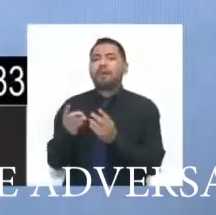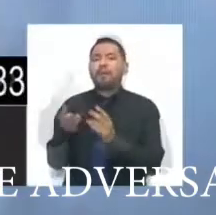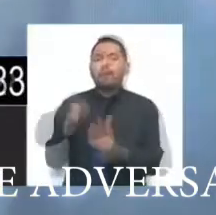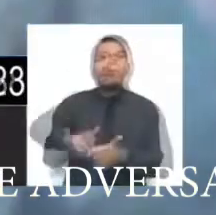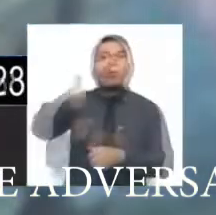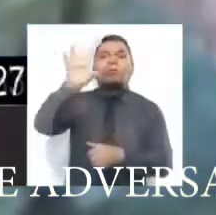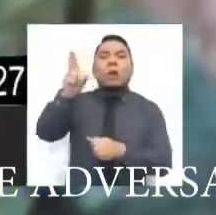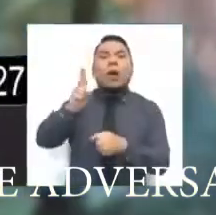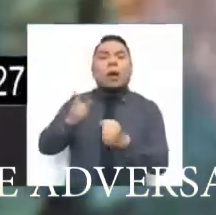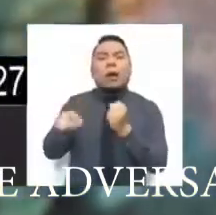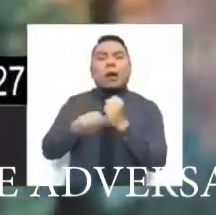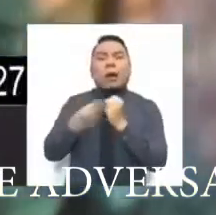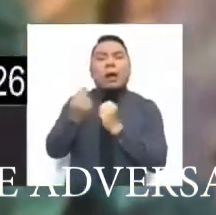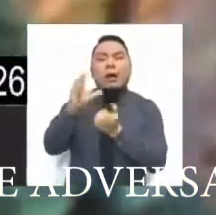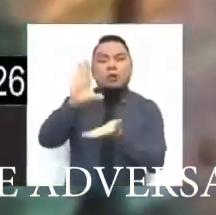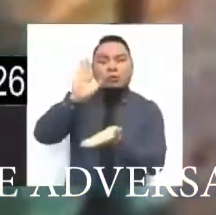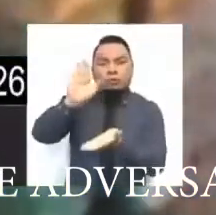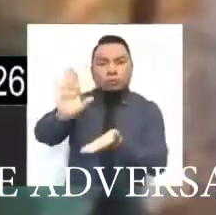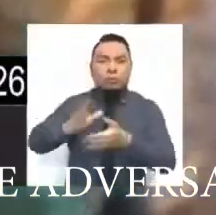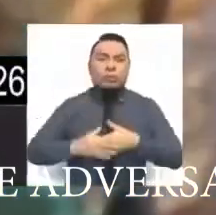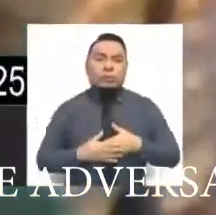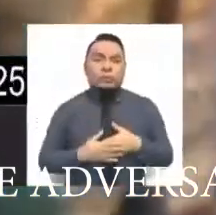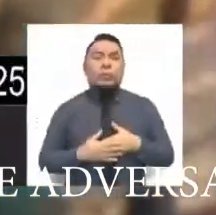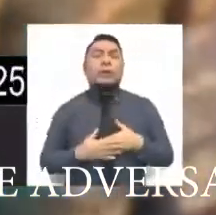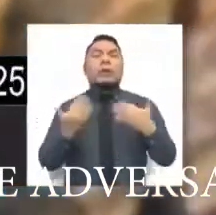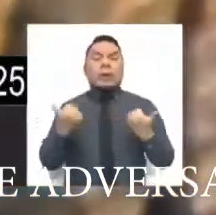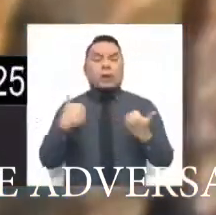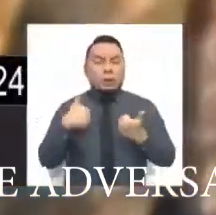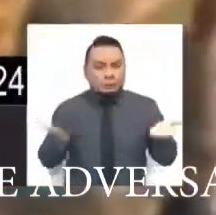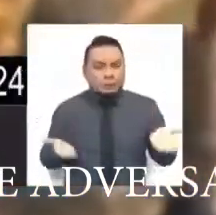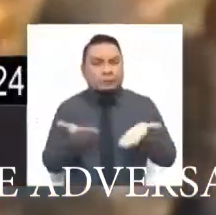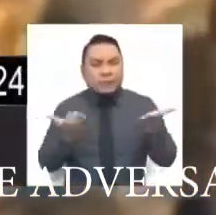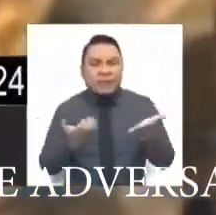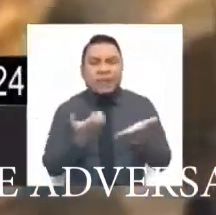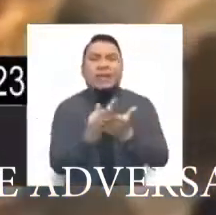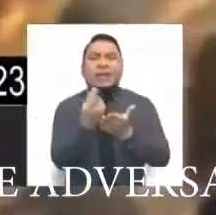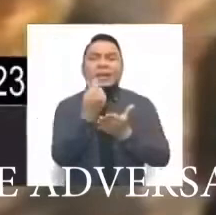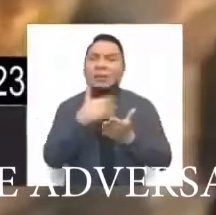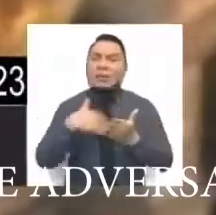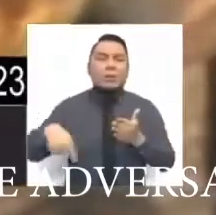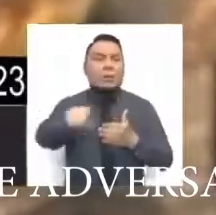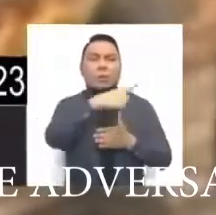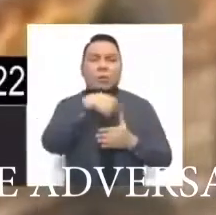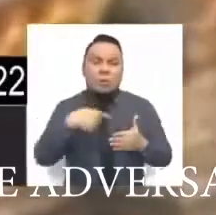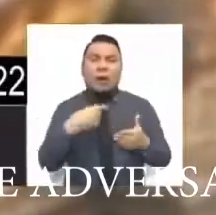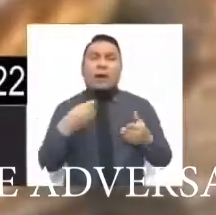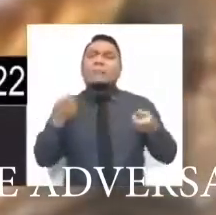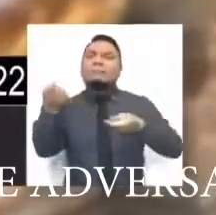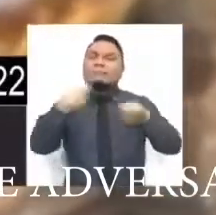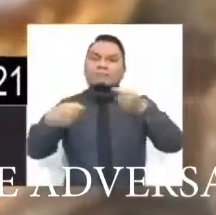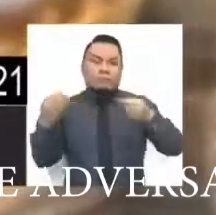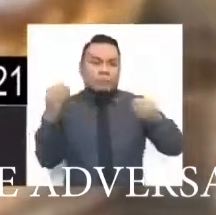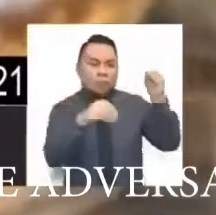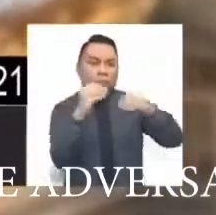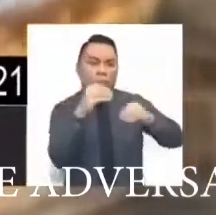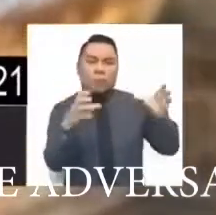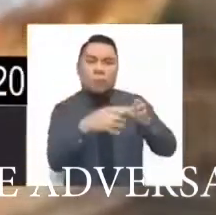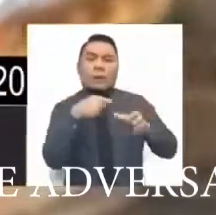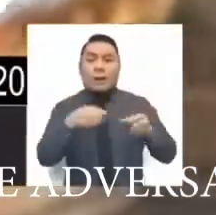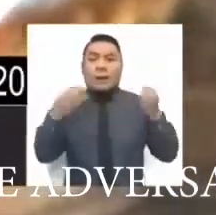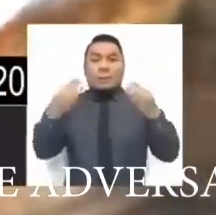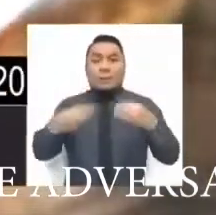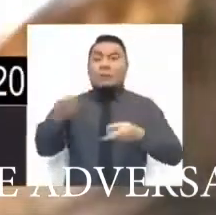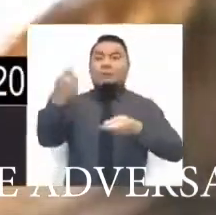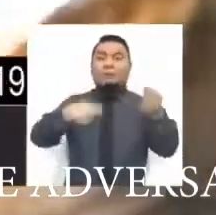temor. Vamos a impulsar una economía popular con mercado. El mercado